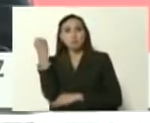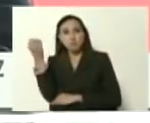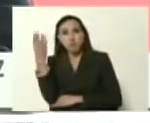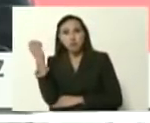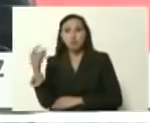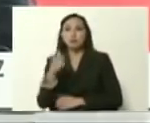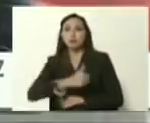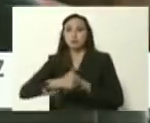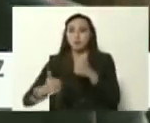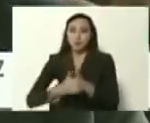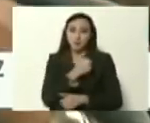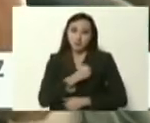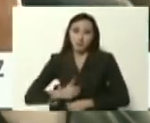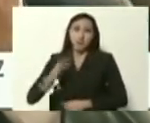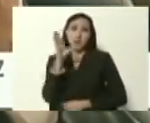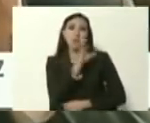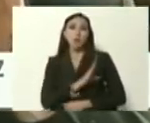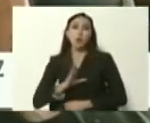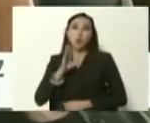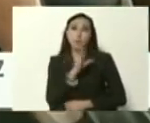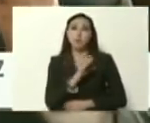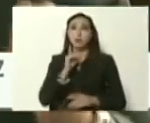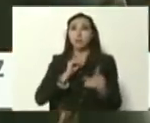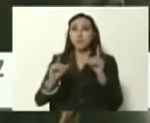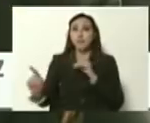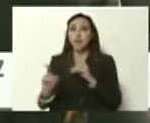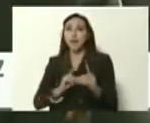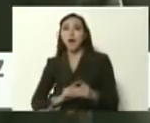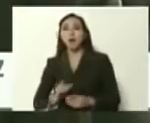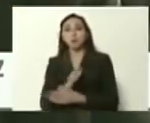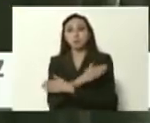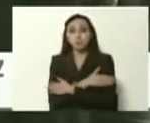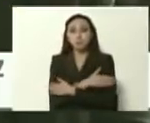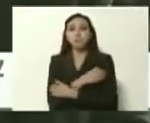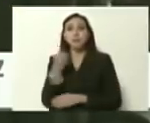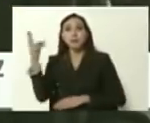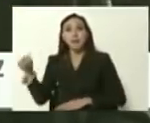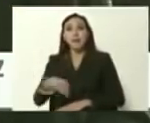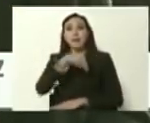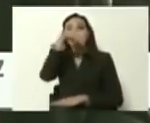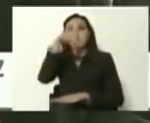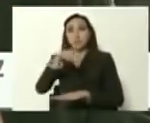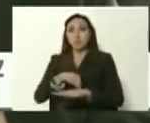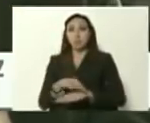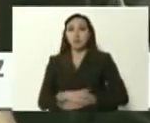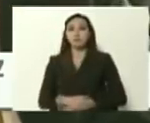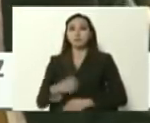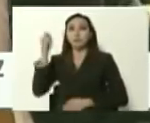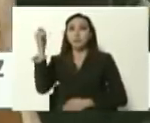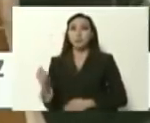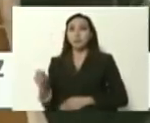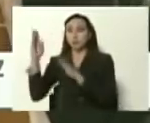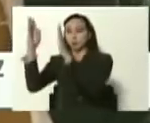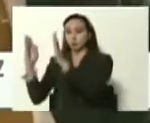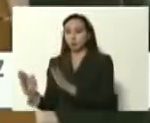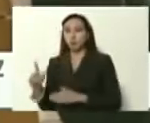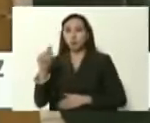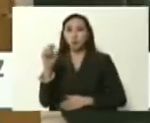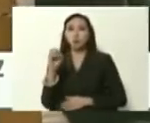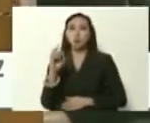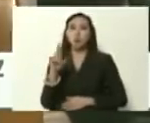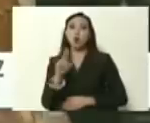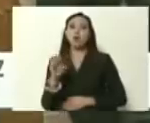vicepresidente de la Comisión de Diálogo y Reconciliación Nacional de la Asamblea Nacional, el diputado Francisco Torrealba, y quisiera